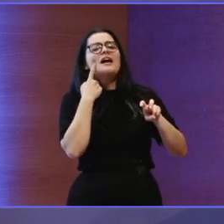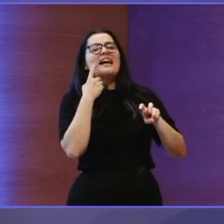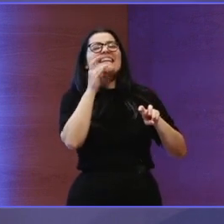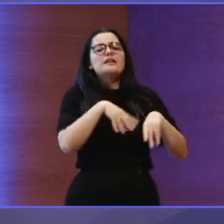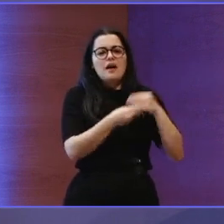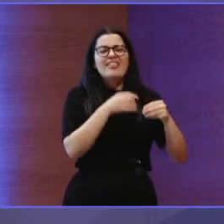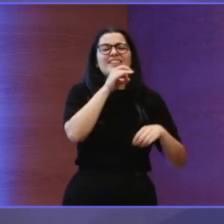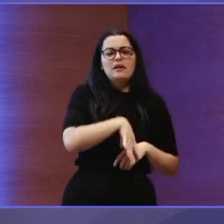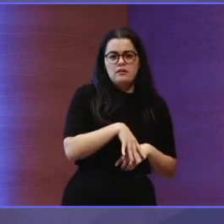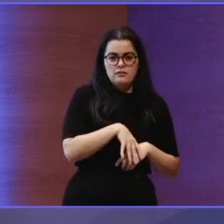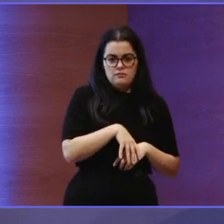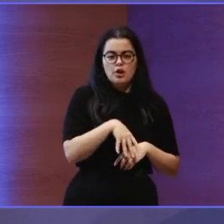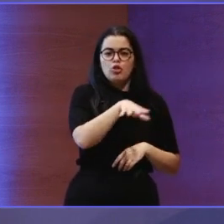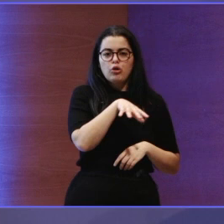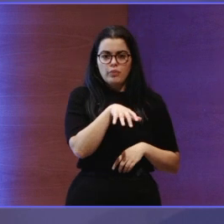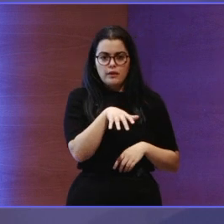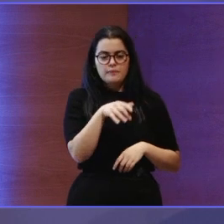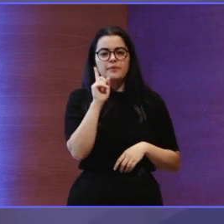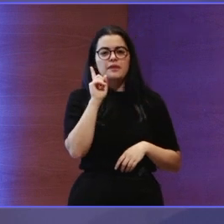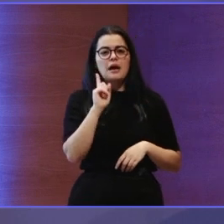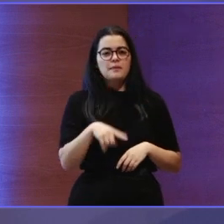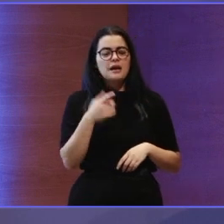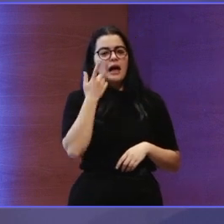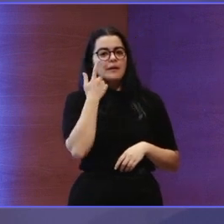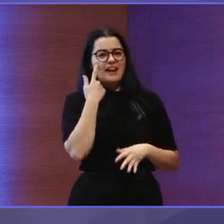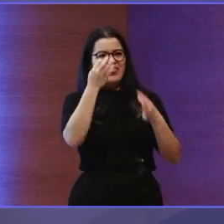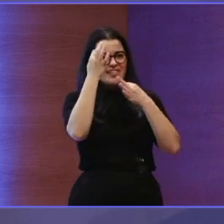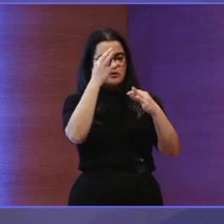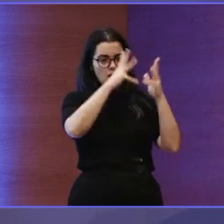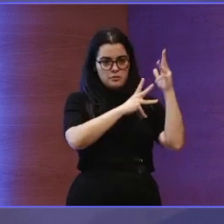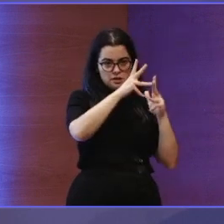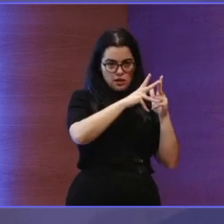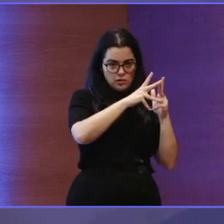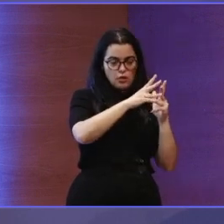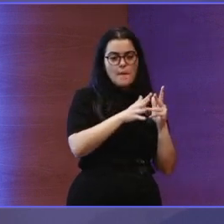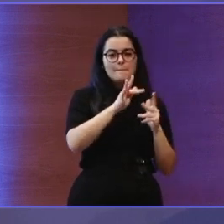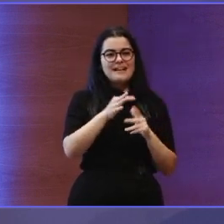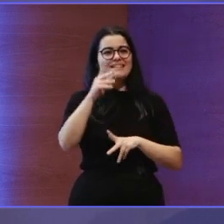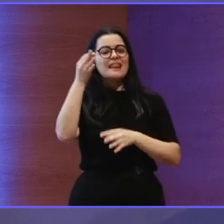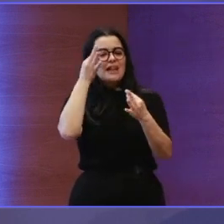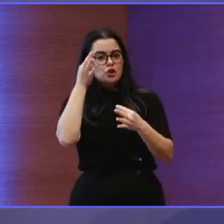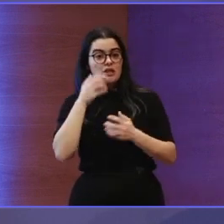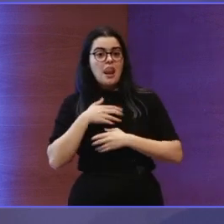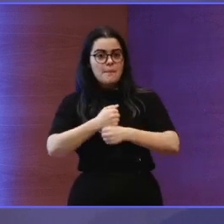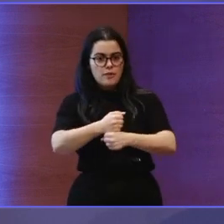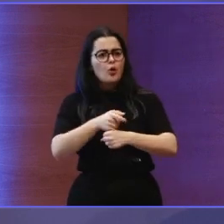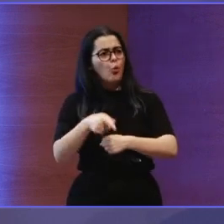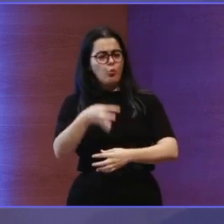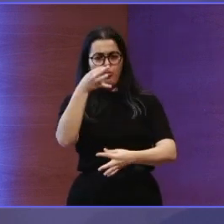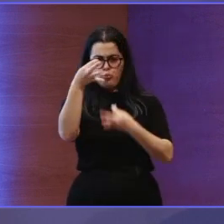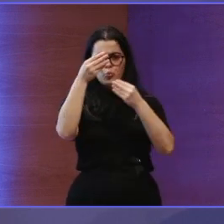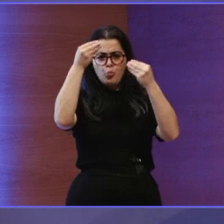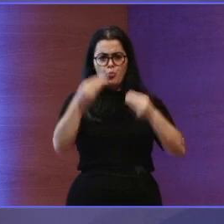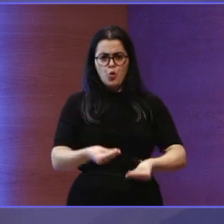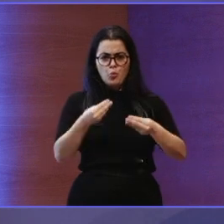deberíamos ser mucho más capaces se ha dicho antes de recurrir a datos administrativos y a los datos que genera la envide que genera buenísimos datos